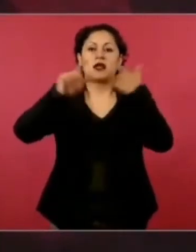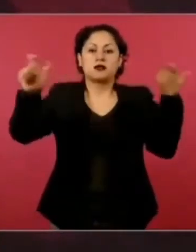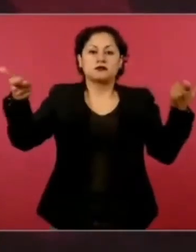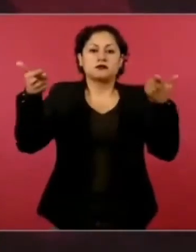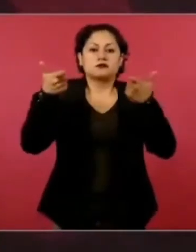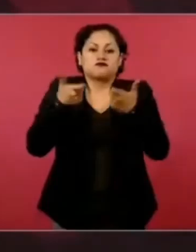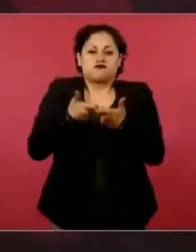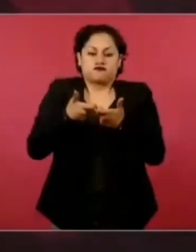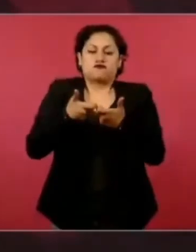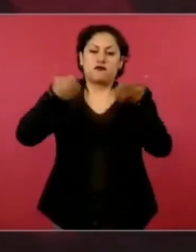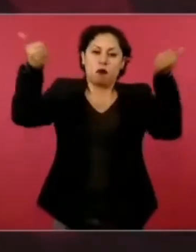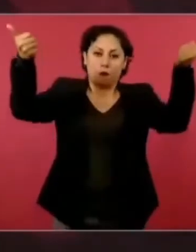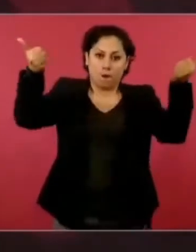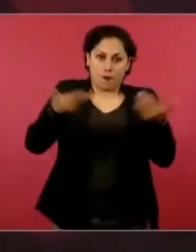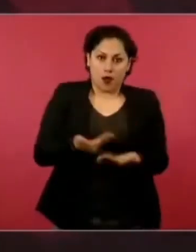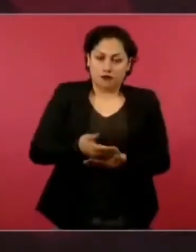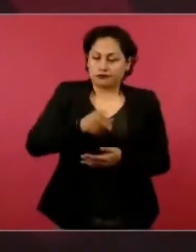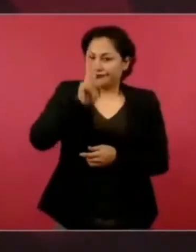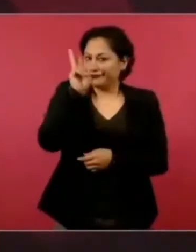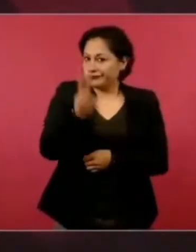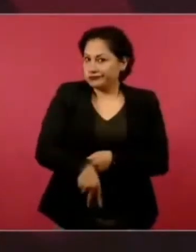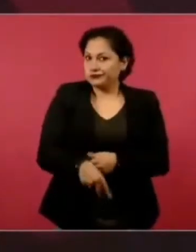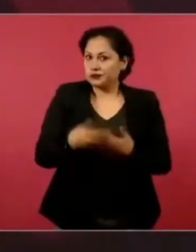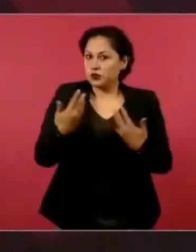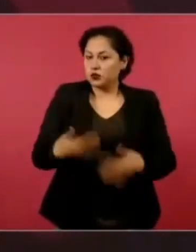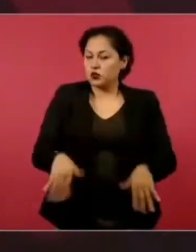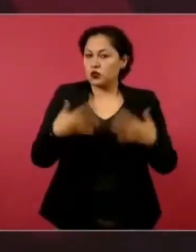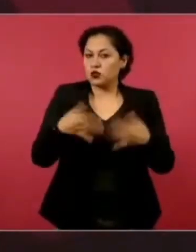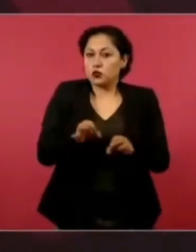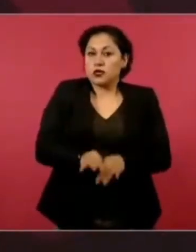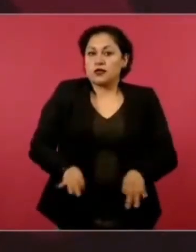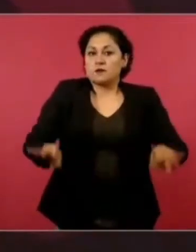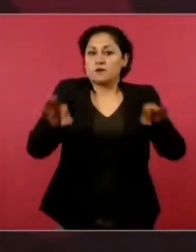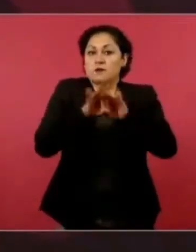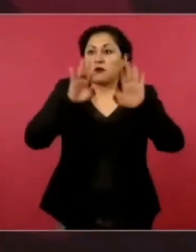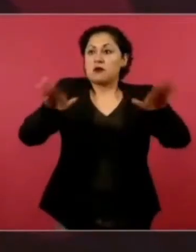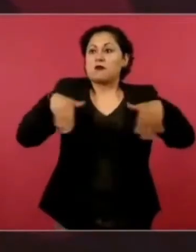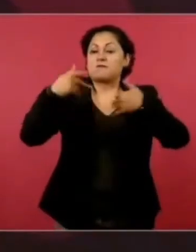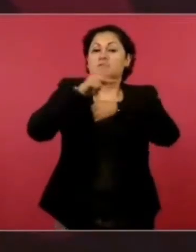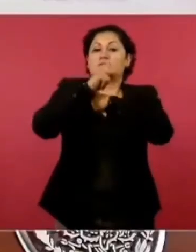que está llegando como nunca al país, y esto